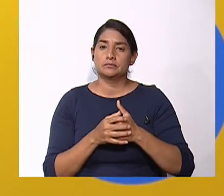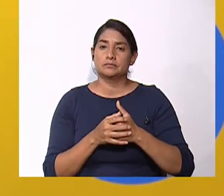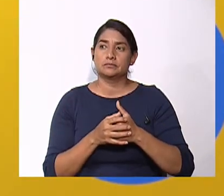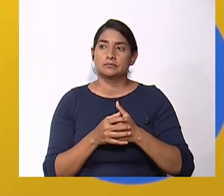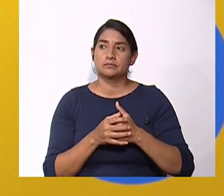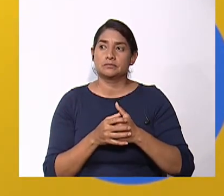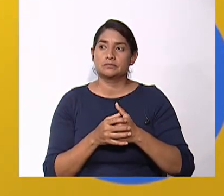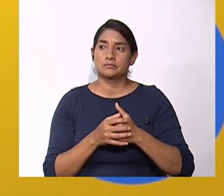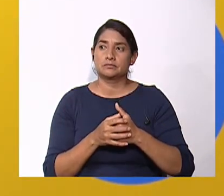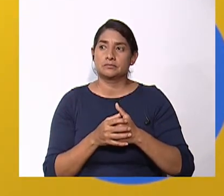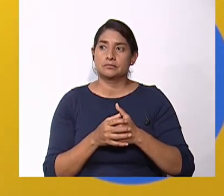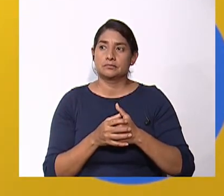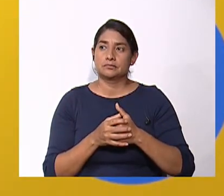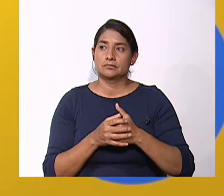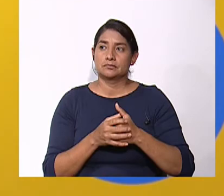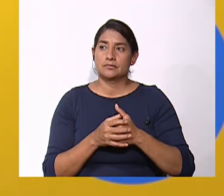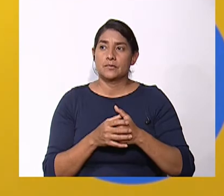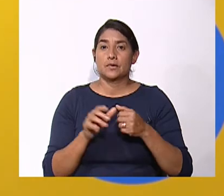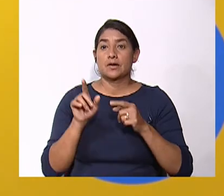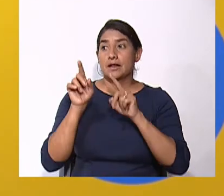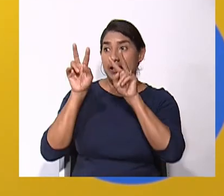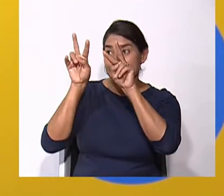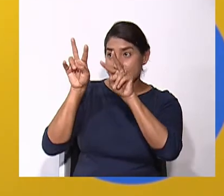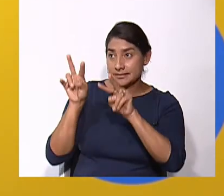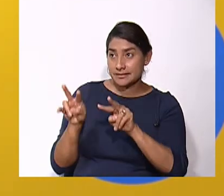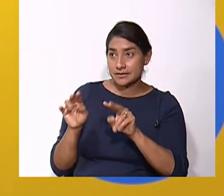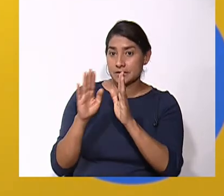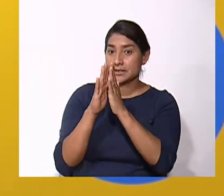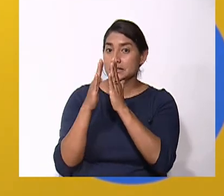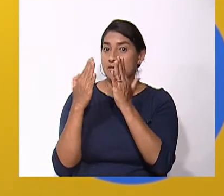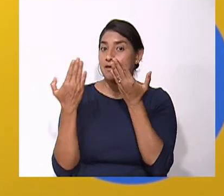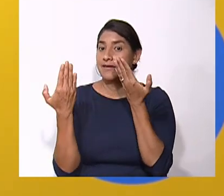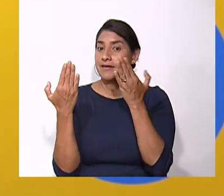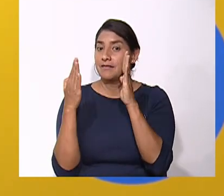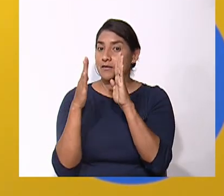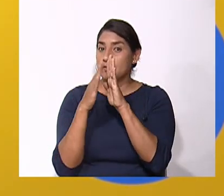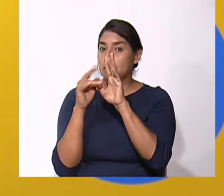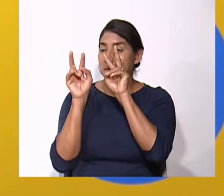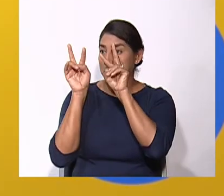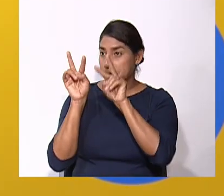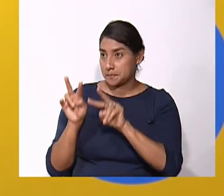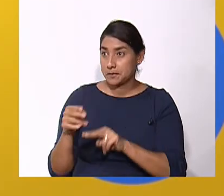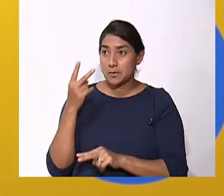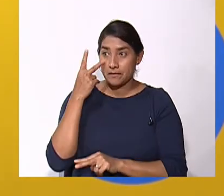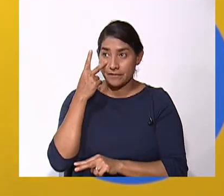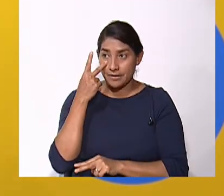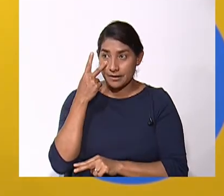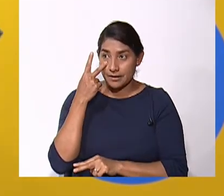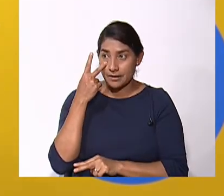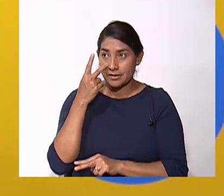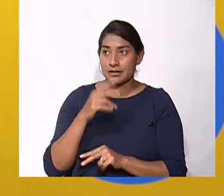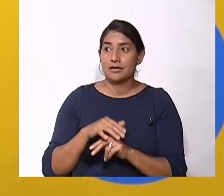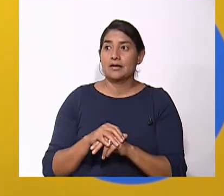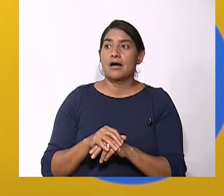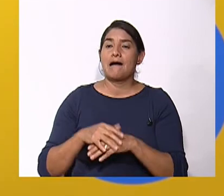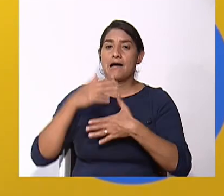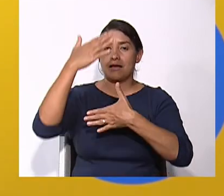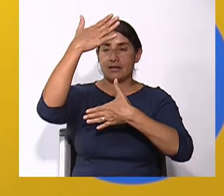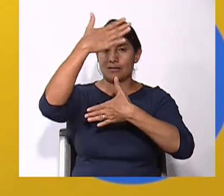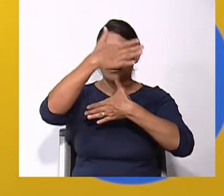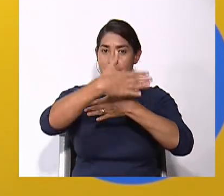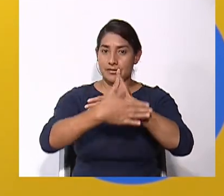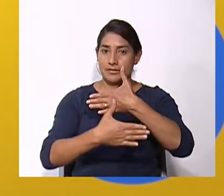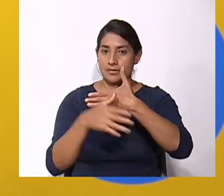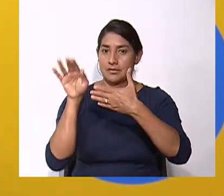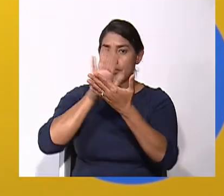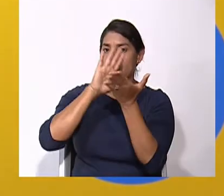viene en la contraportada de un libro. Muy bien, entonces nos